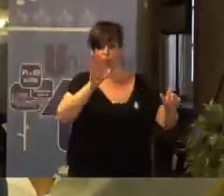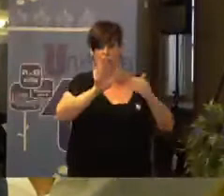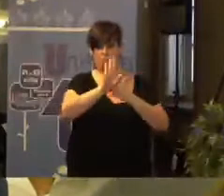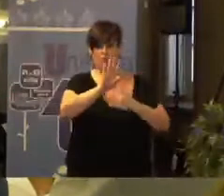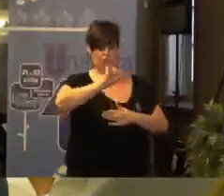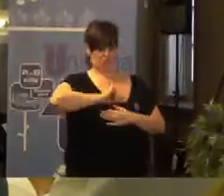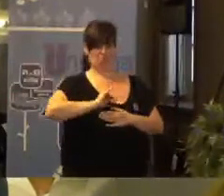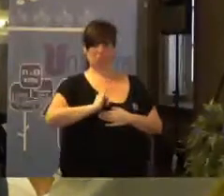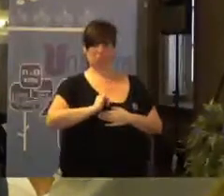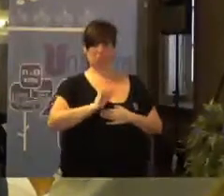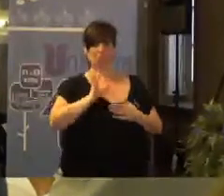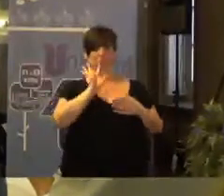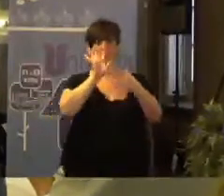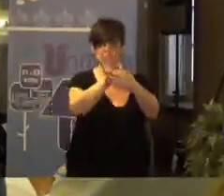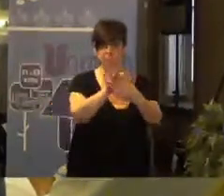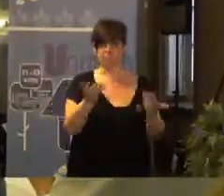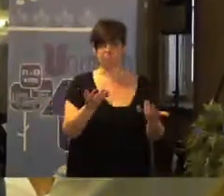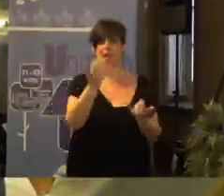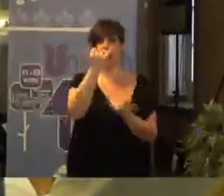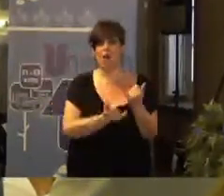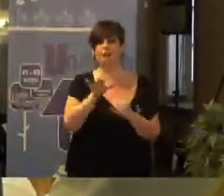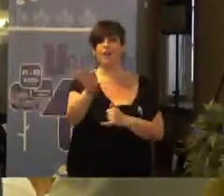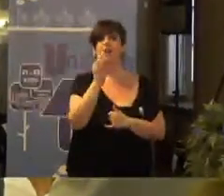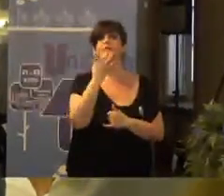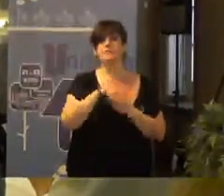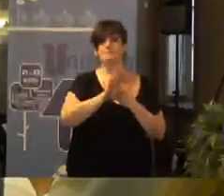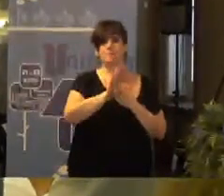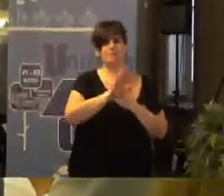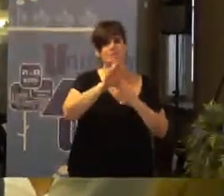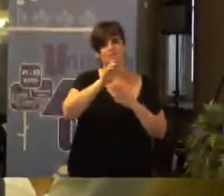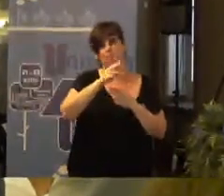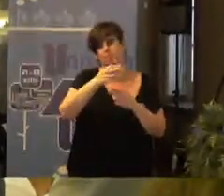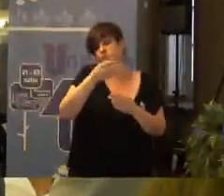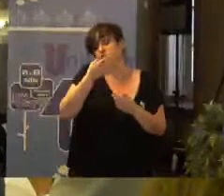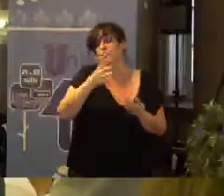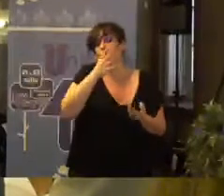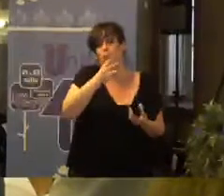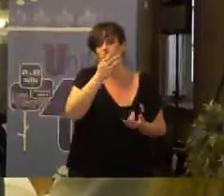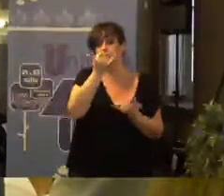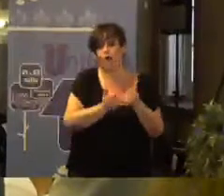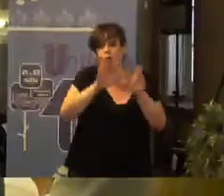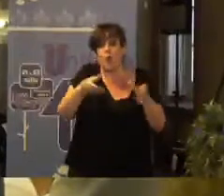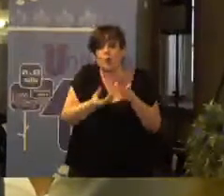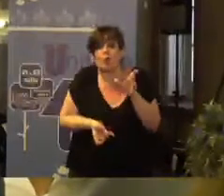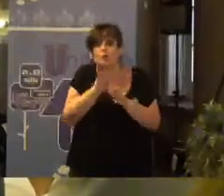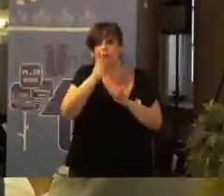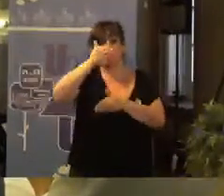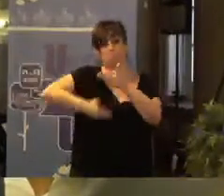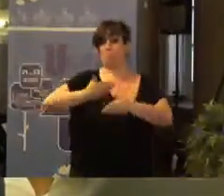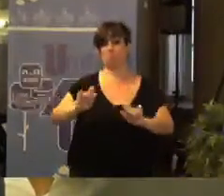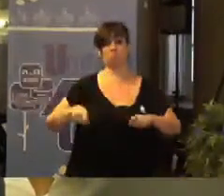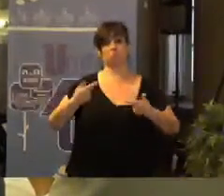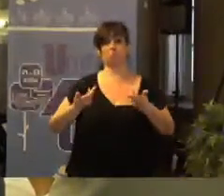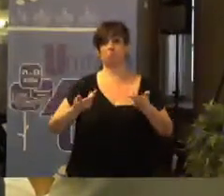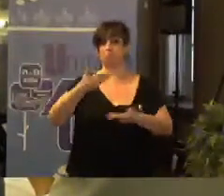o protagonismo foi dos veciños, non de cadros políticos. Os cadros que existen xurdiron como consecuencia do propio proceso e non ao revés, mentras